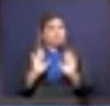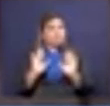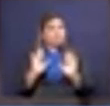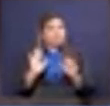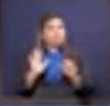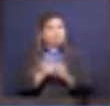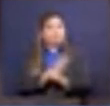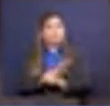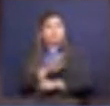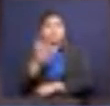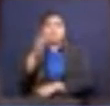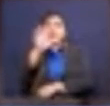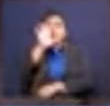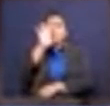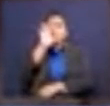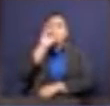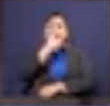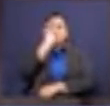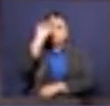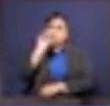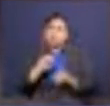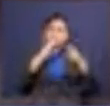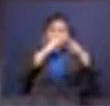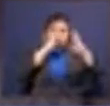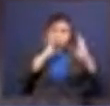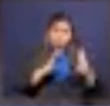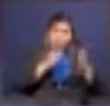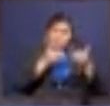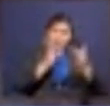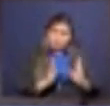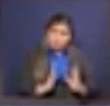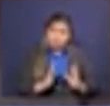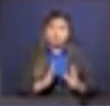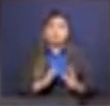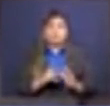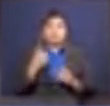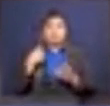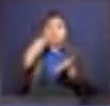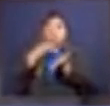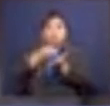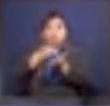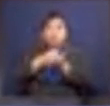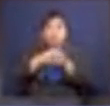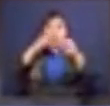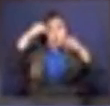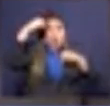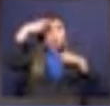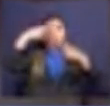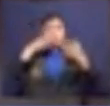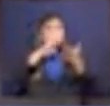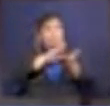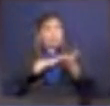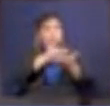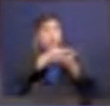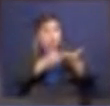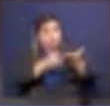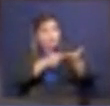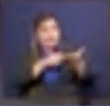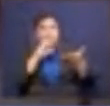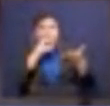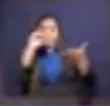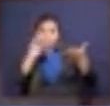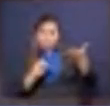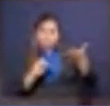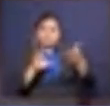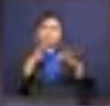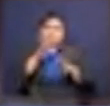Repito, el 90% de los hogares panameños recibe un subsidio en su facturación de energía eléctrica de